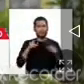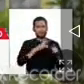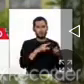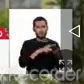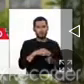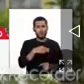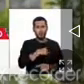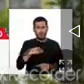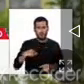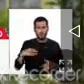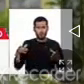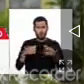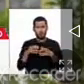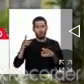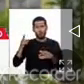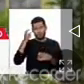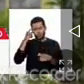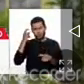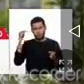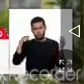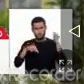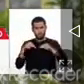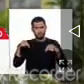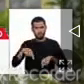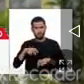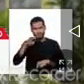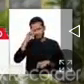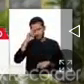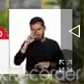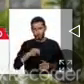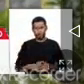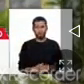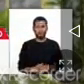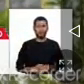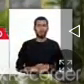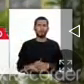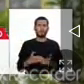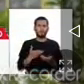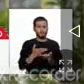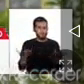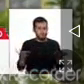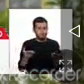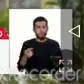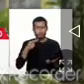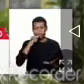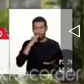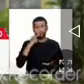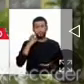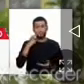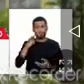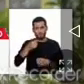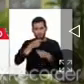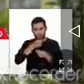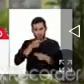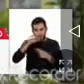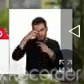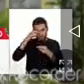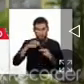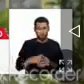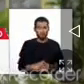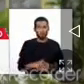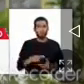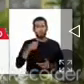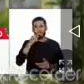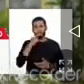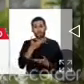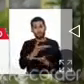distinguidos miembros del cuerpo diplomático acreditado en el Perú, señoras y señores de la prensa,